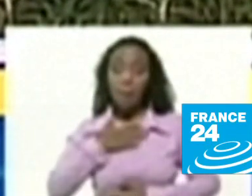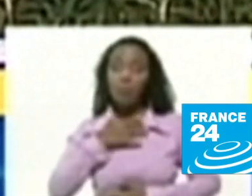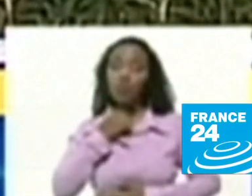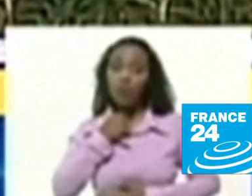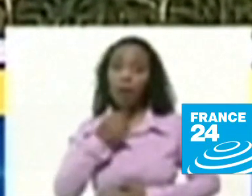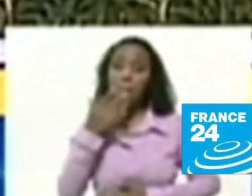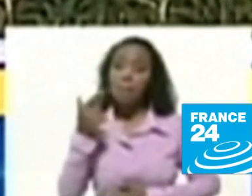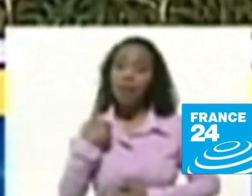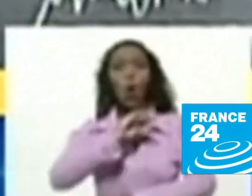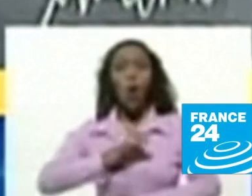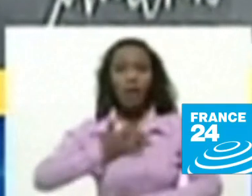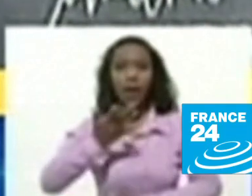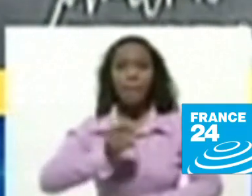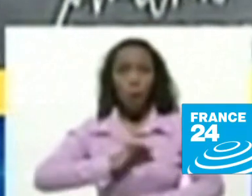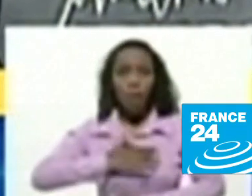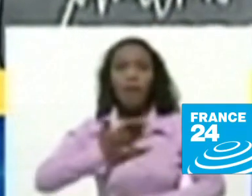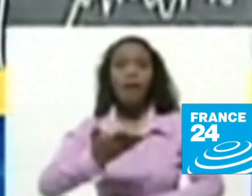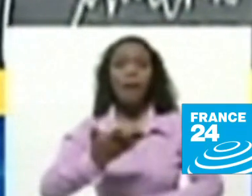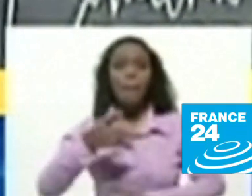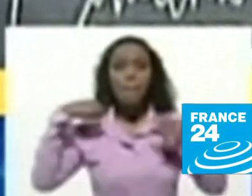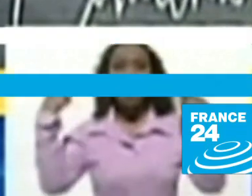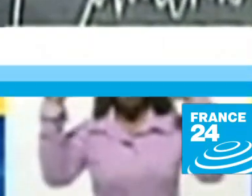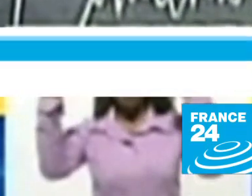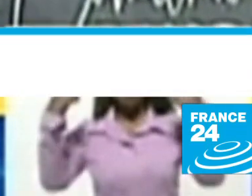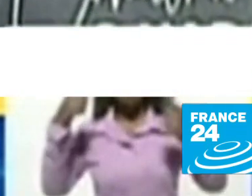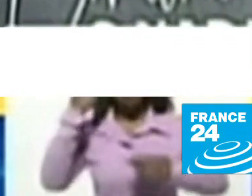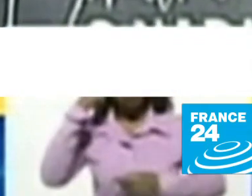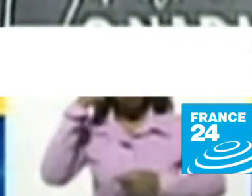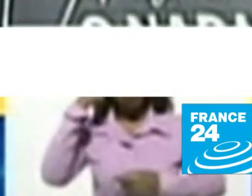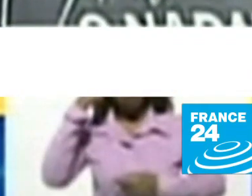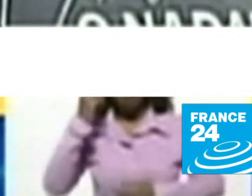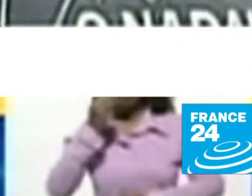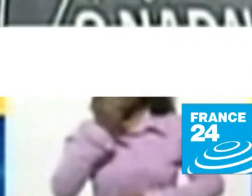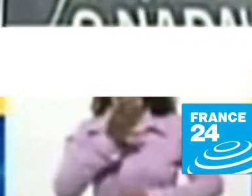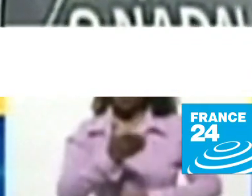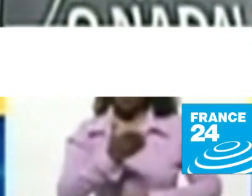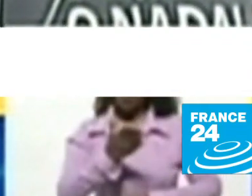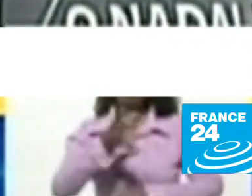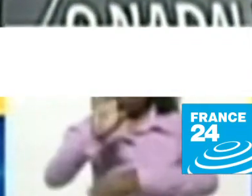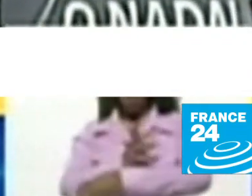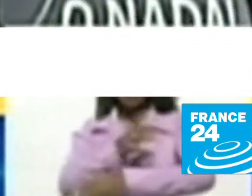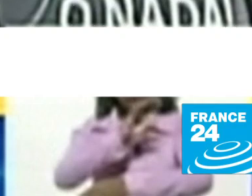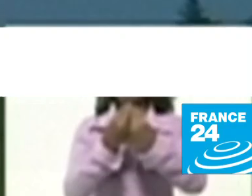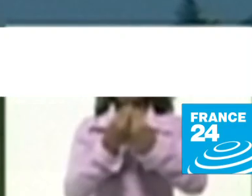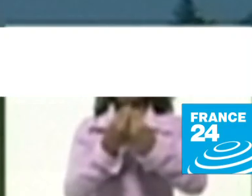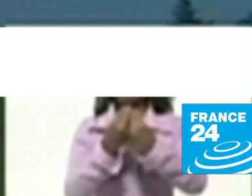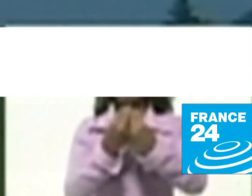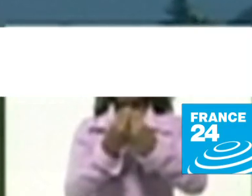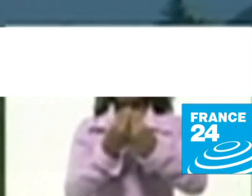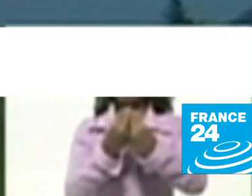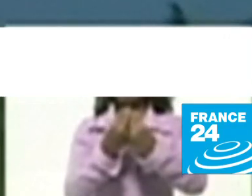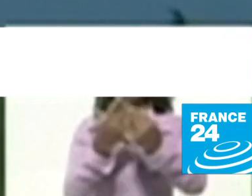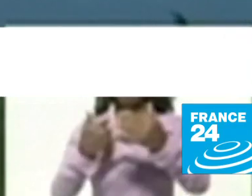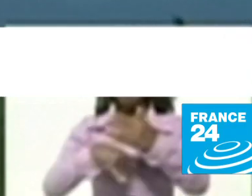with Colombia. Maduro cut ties with his neighbor in 2019 after Duque refused to recognize his government